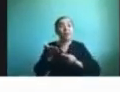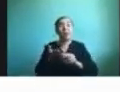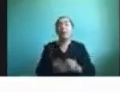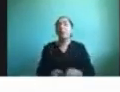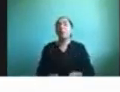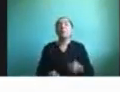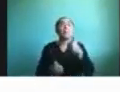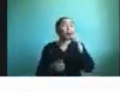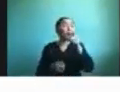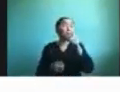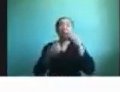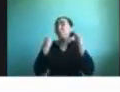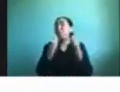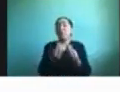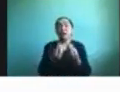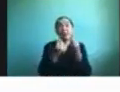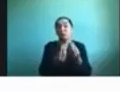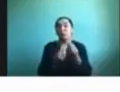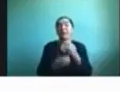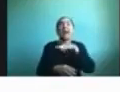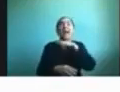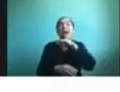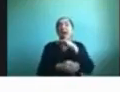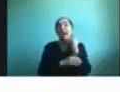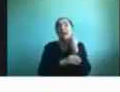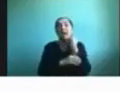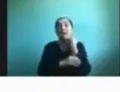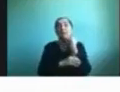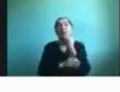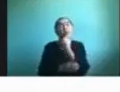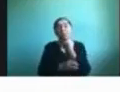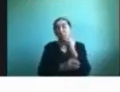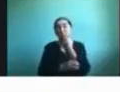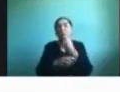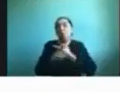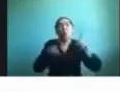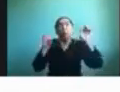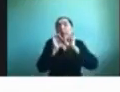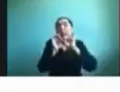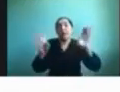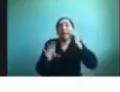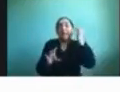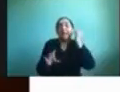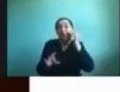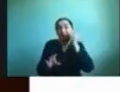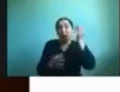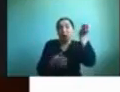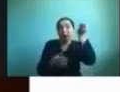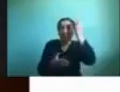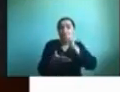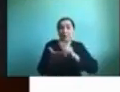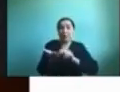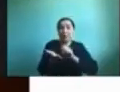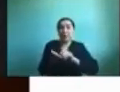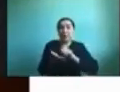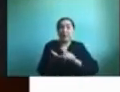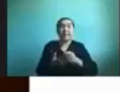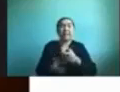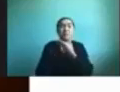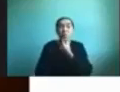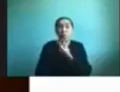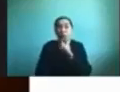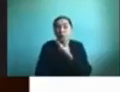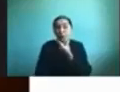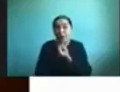cualquier persona o niño que esté pasando por el proceso de lectoescritura y es bien simple la mesita es una es un